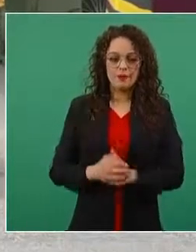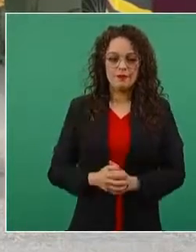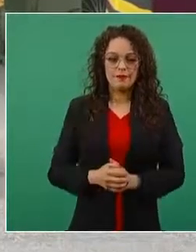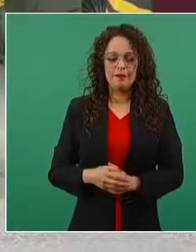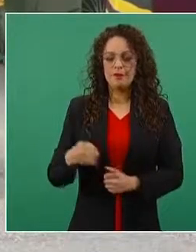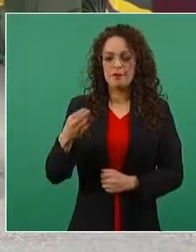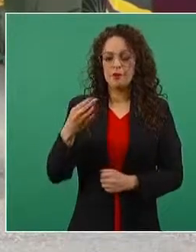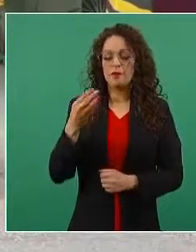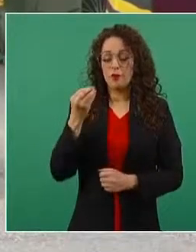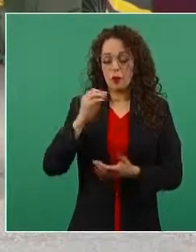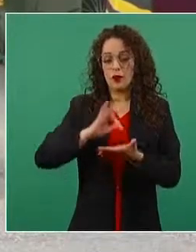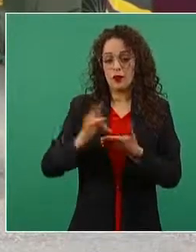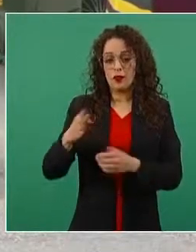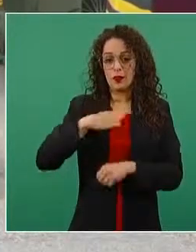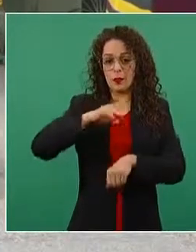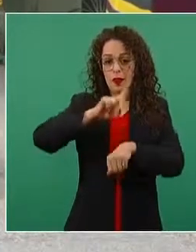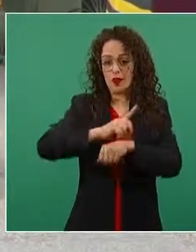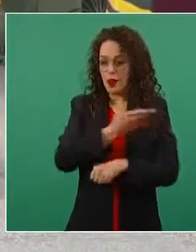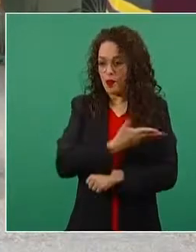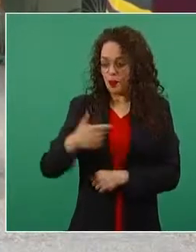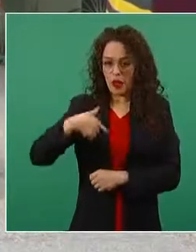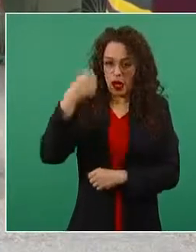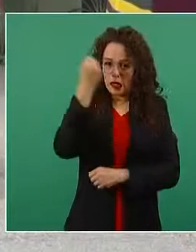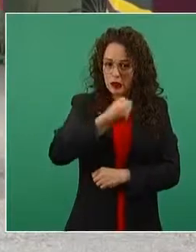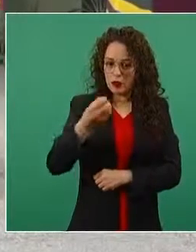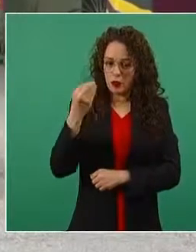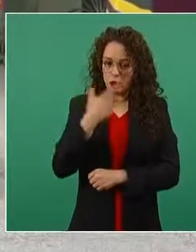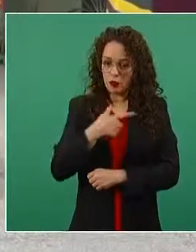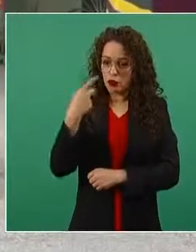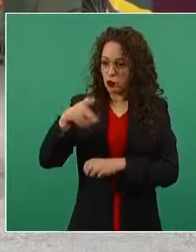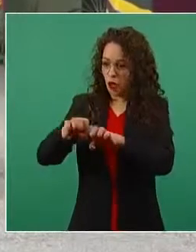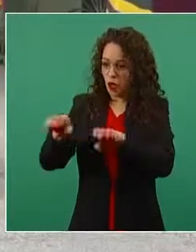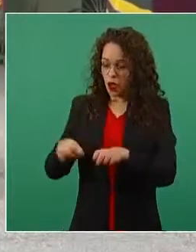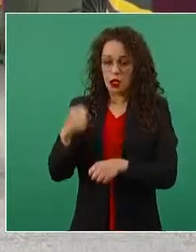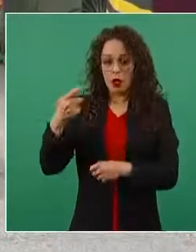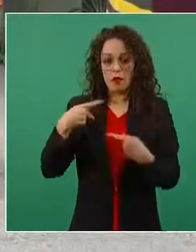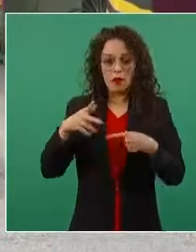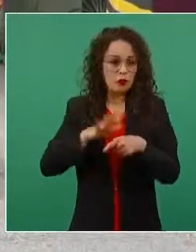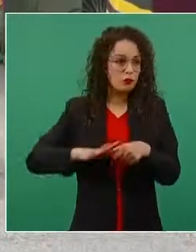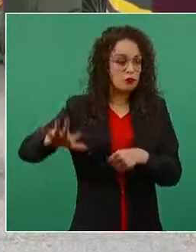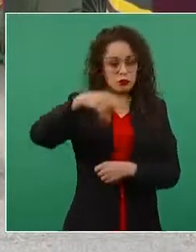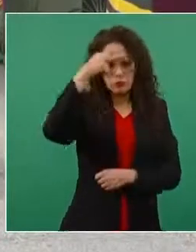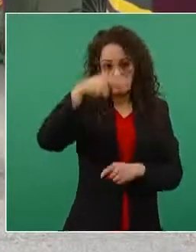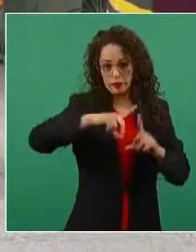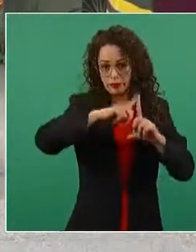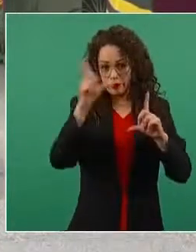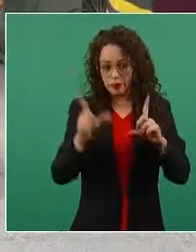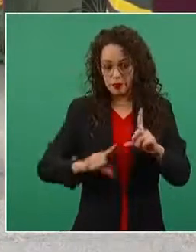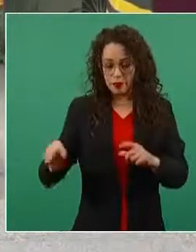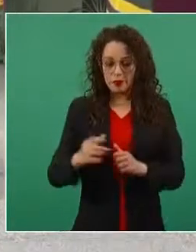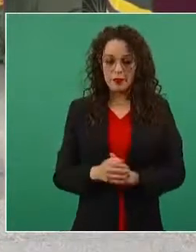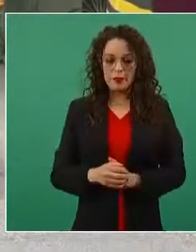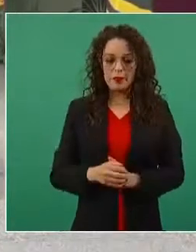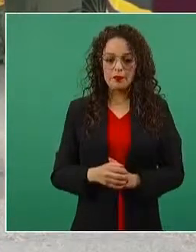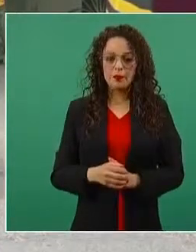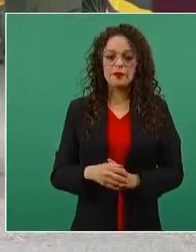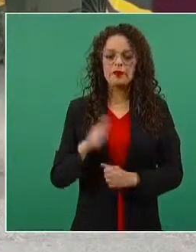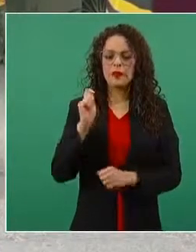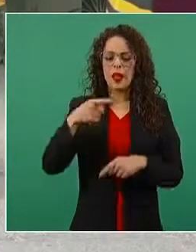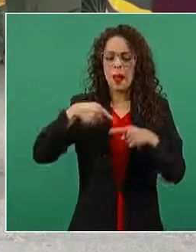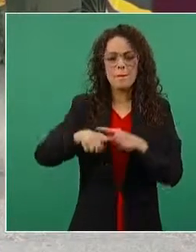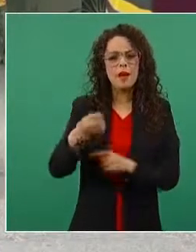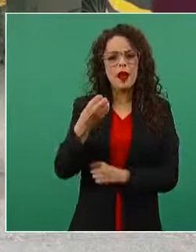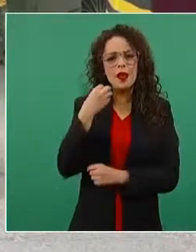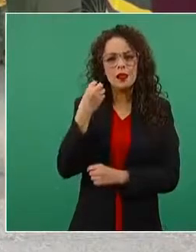día, señor presidente. Saludo con gusto a su gabinete y al pueblo de México. Comentarle, como dijo nuestro secretario de Salud al inicio de la